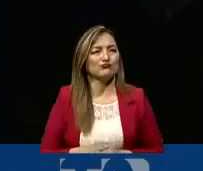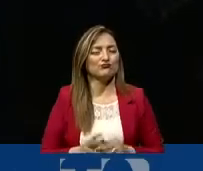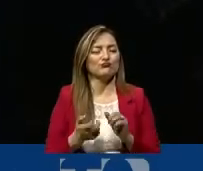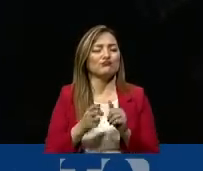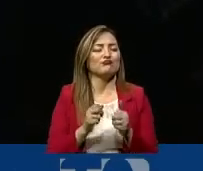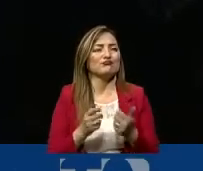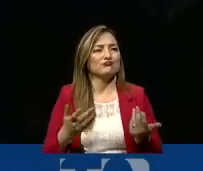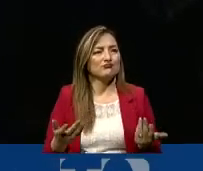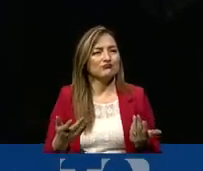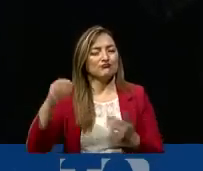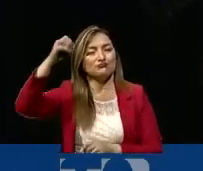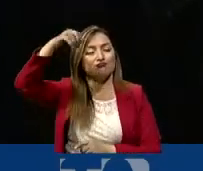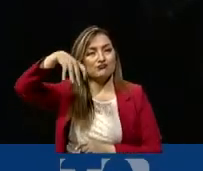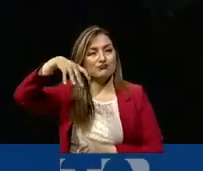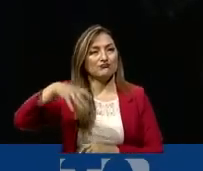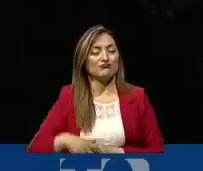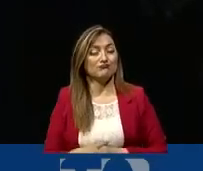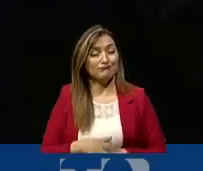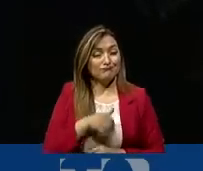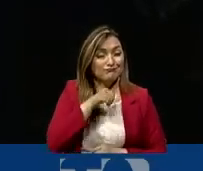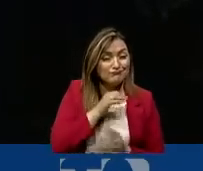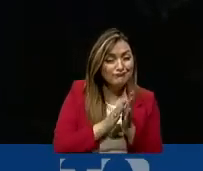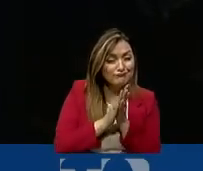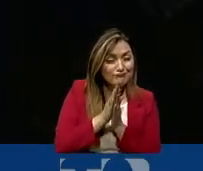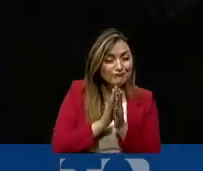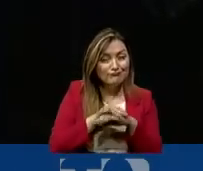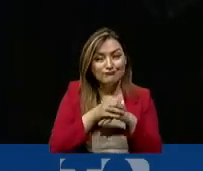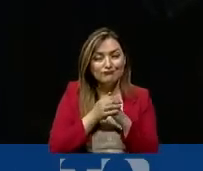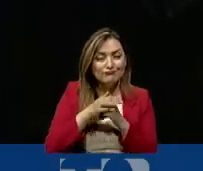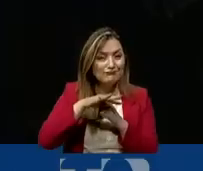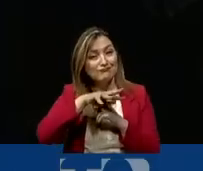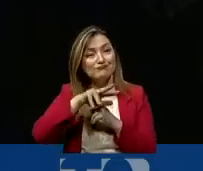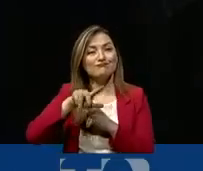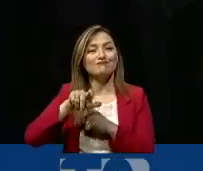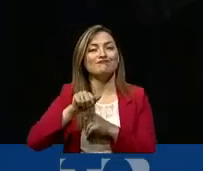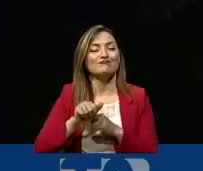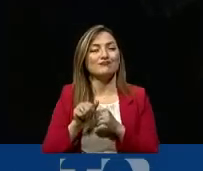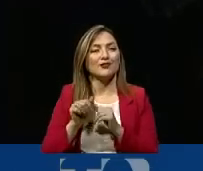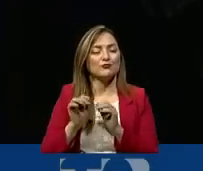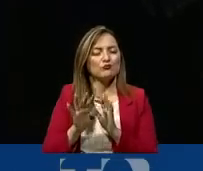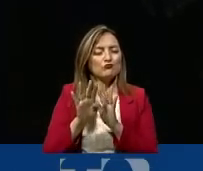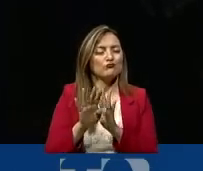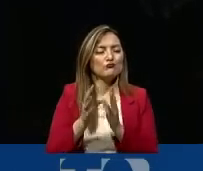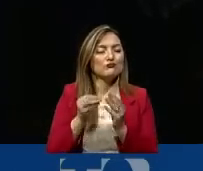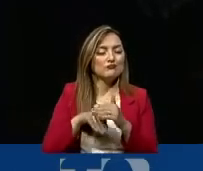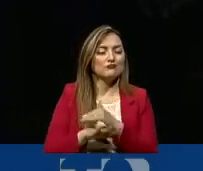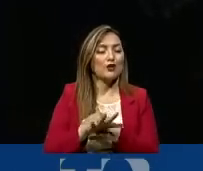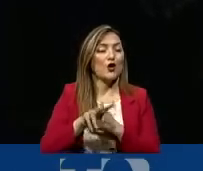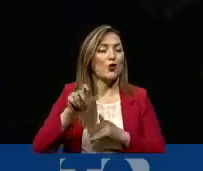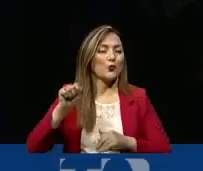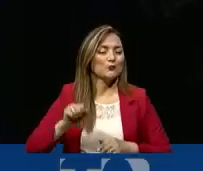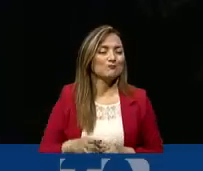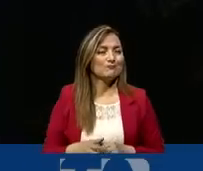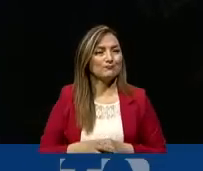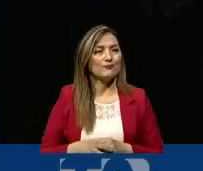paradas no tengan iluminación es que delincuentes aprovechan la falta de luz y también las aglomeraciones para cometer robos. Si no fuera